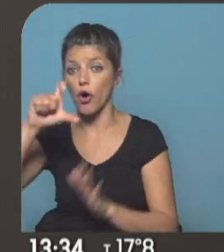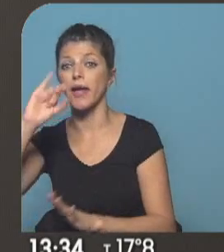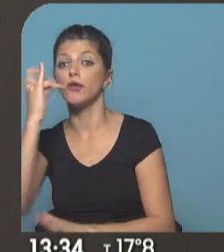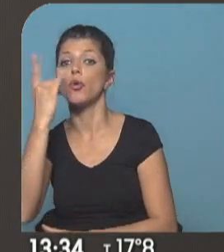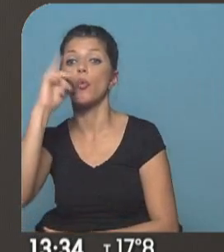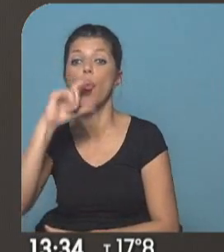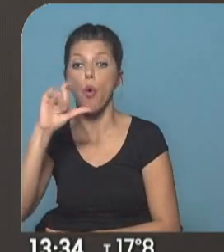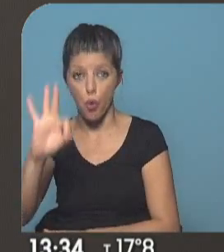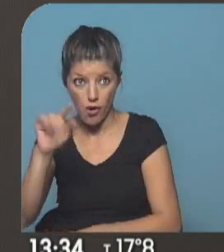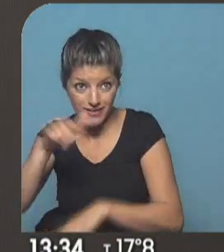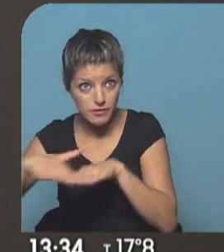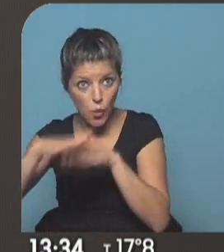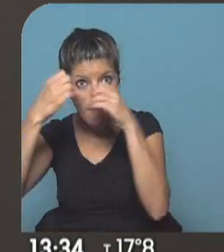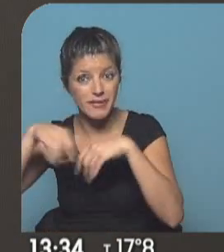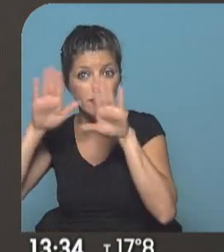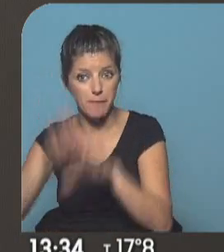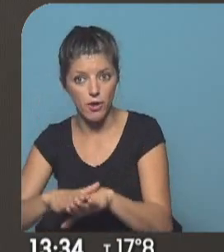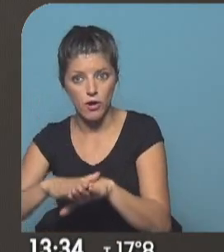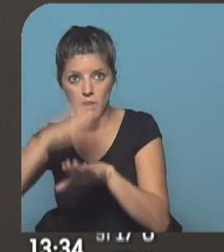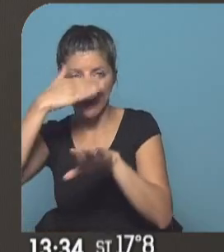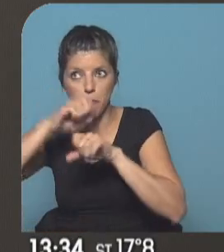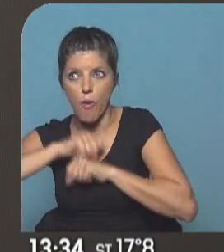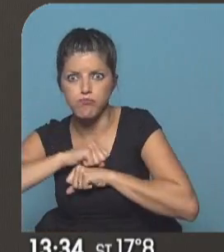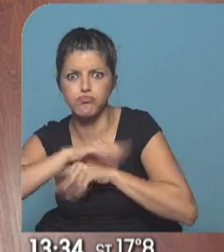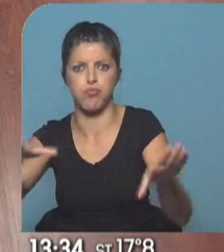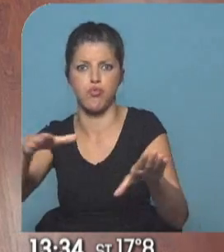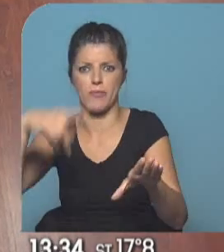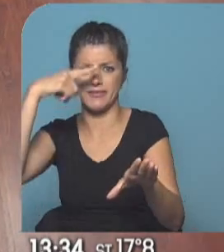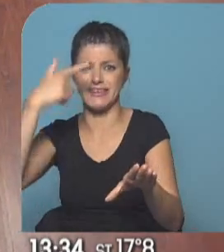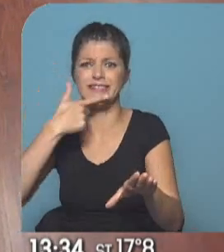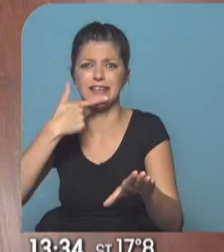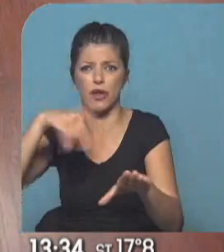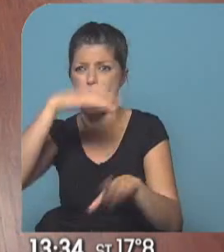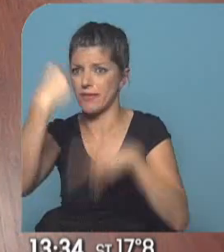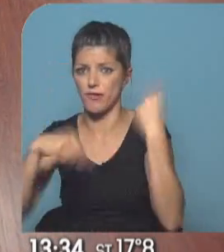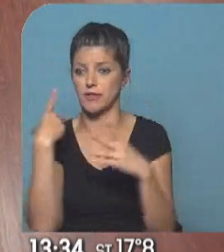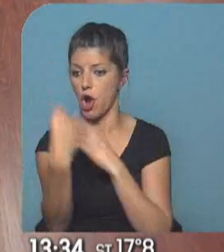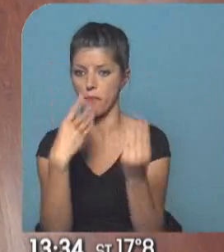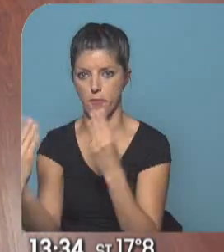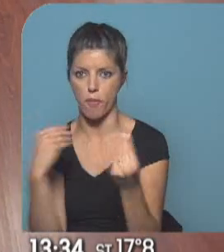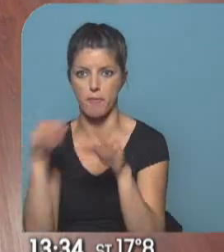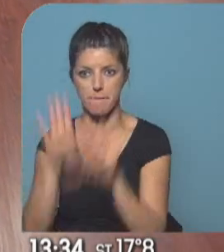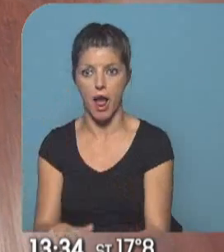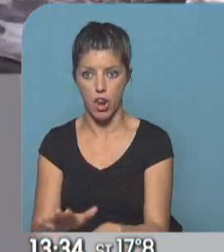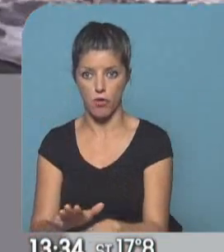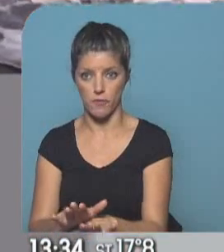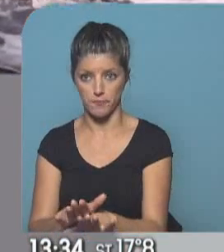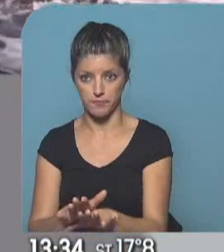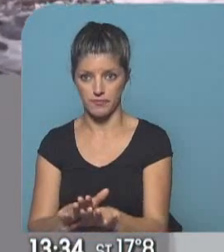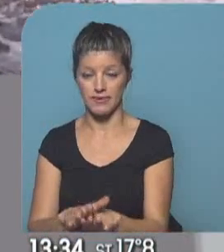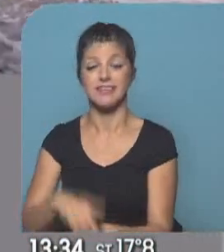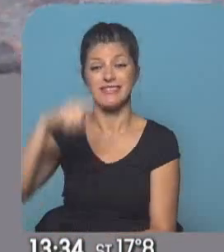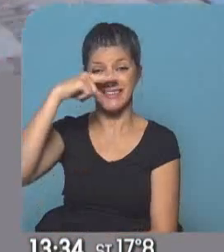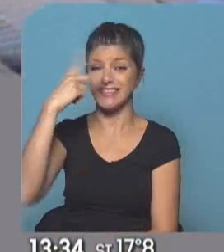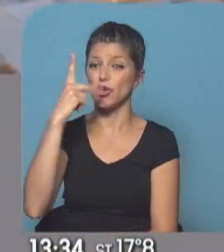región y rápidamente otras 17 regiones del país lo toman el conflicto y llega a extenderse durante 70 días, donde